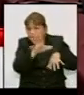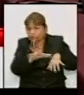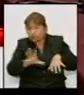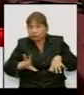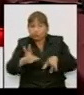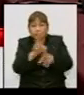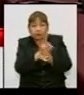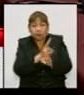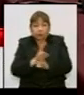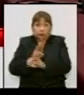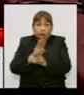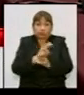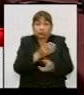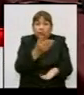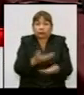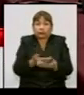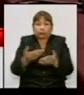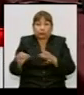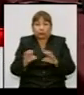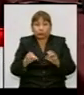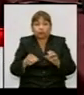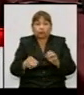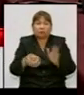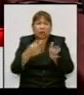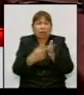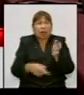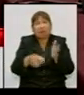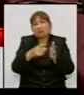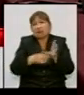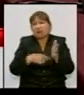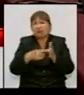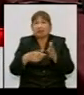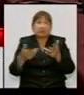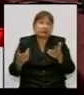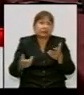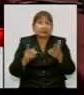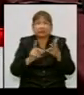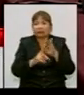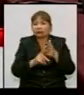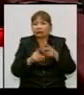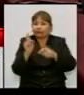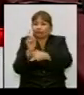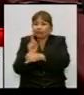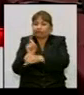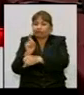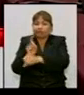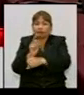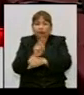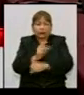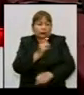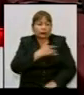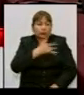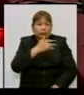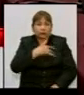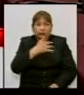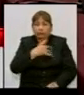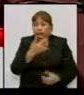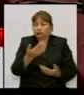la seguridad de los activos críticos nacionales. Tercero, promueve la educación, la sensibilización y